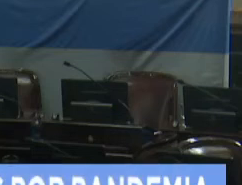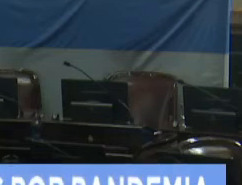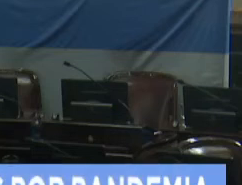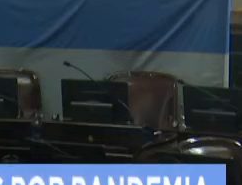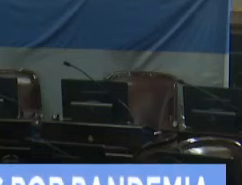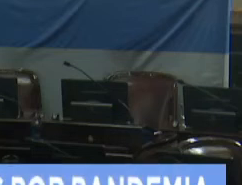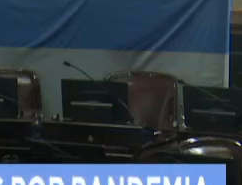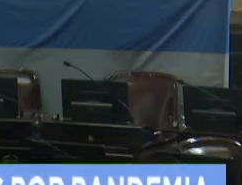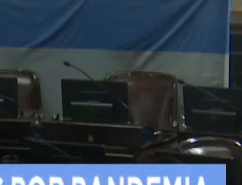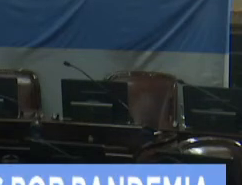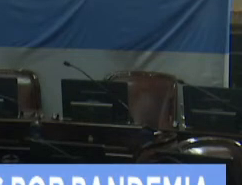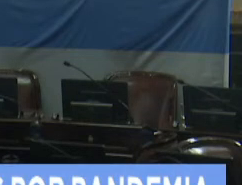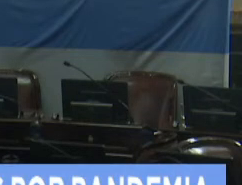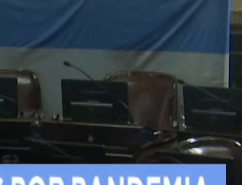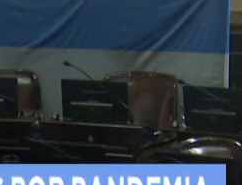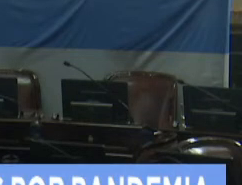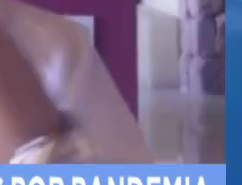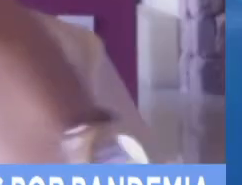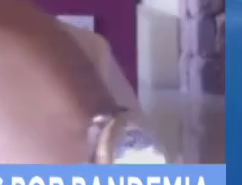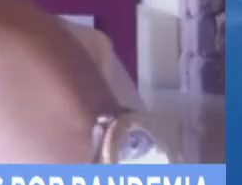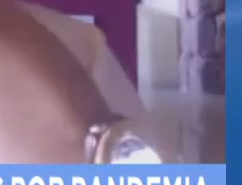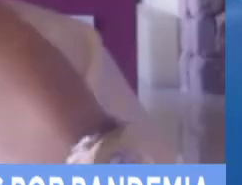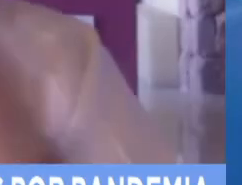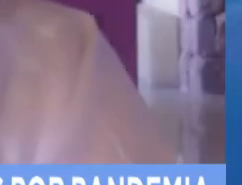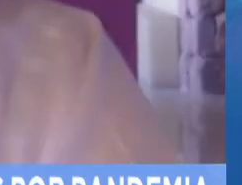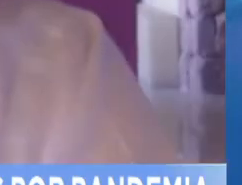La presidenta, debo decir que